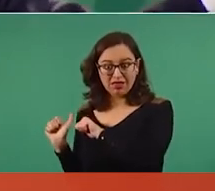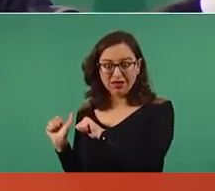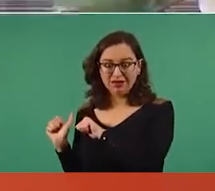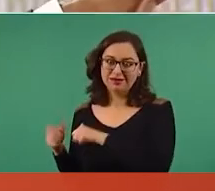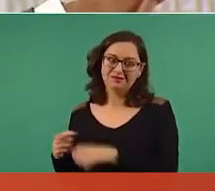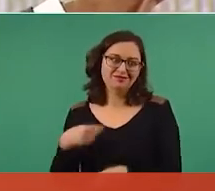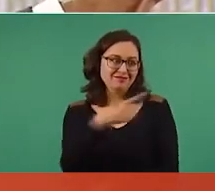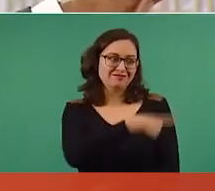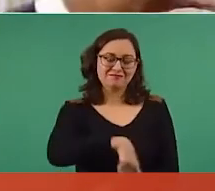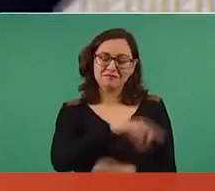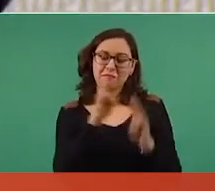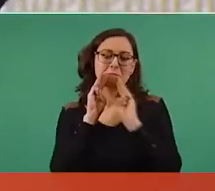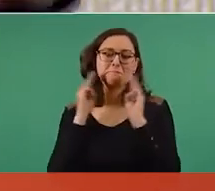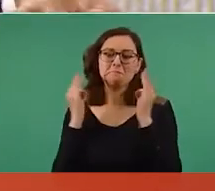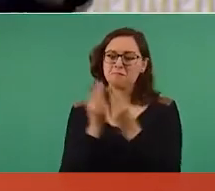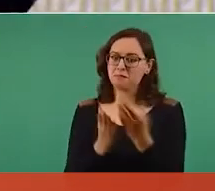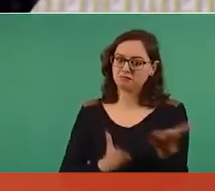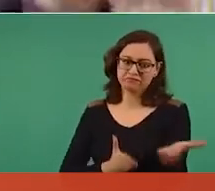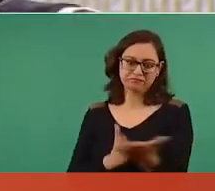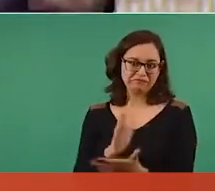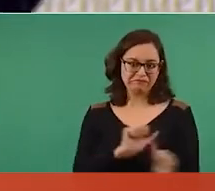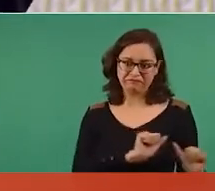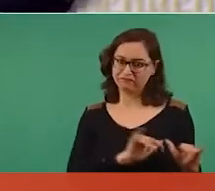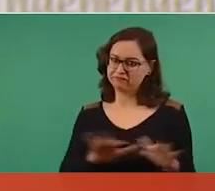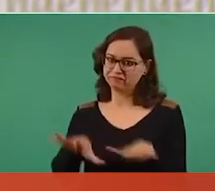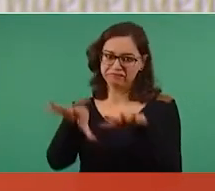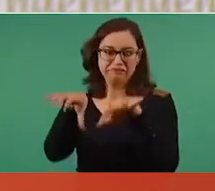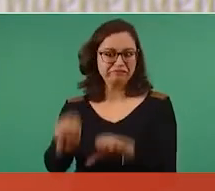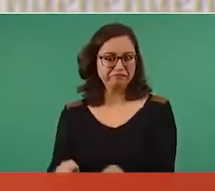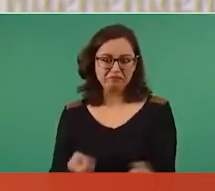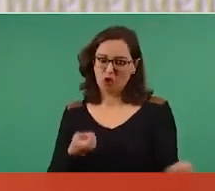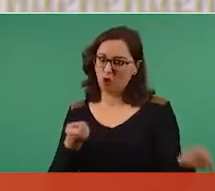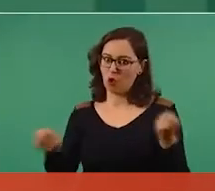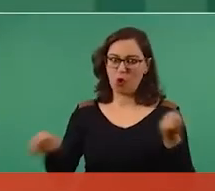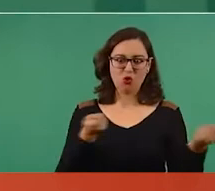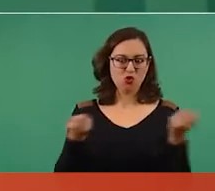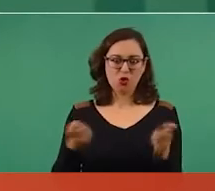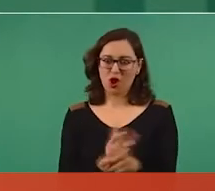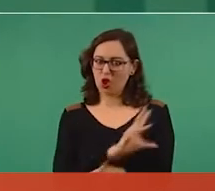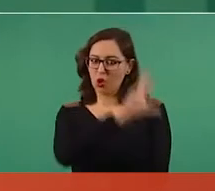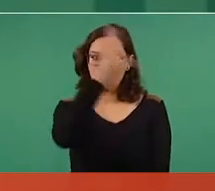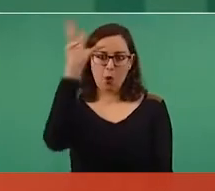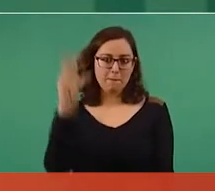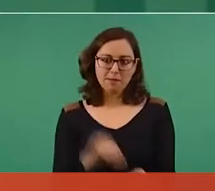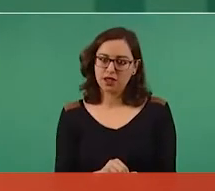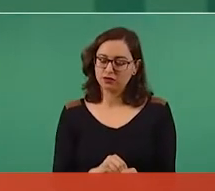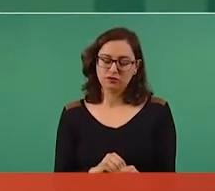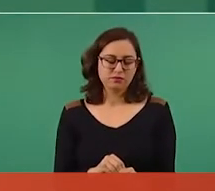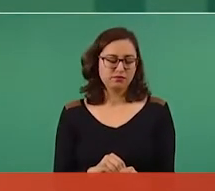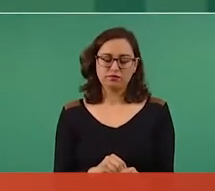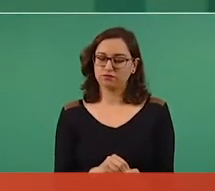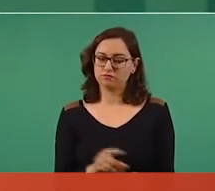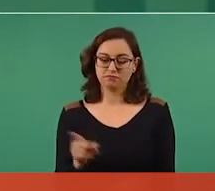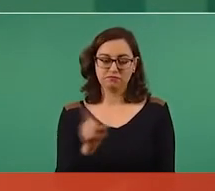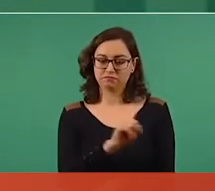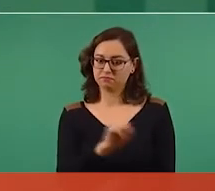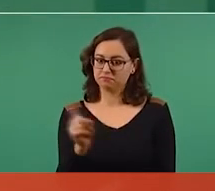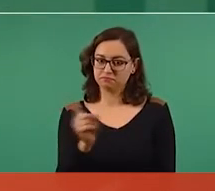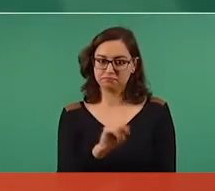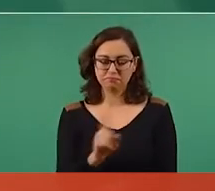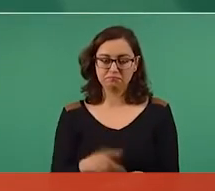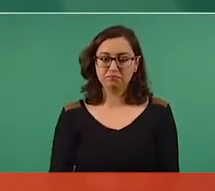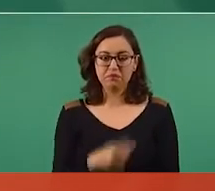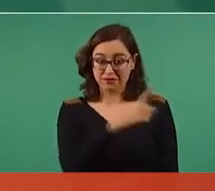de nadie o de quien se impone mediante la violencia y